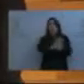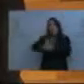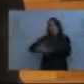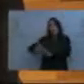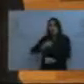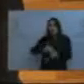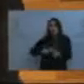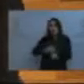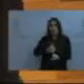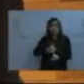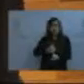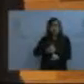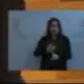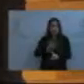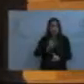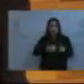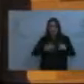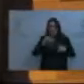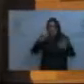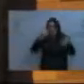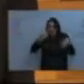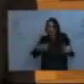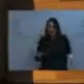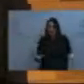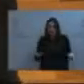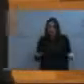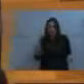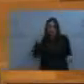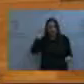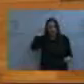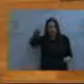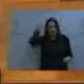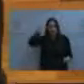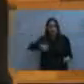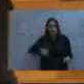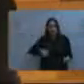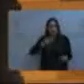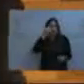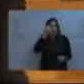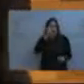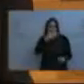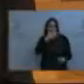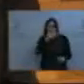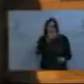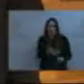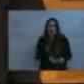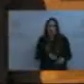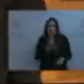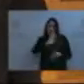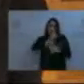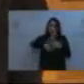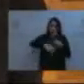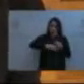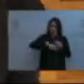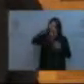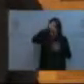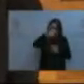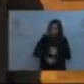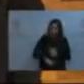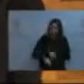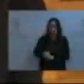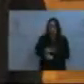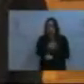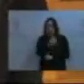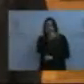un problema real y tangible durante mucho tiempo. Yo creo que es una vergüenza, ¿no?, que una moción aprobada en este Parlamento en el año